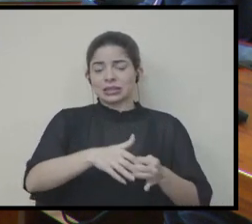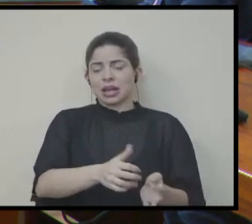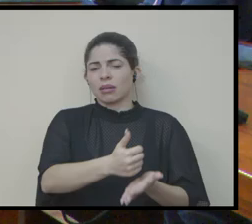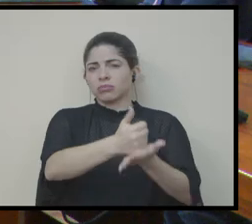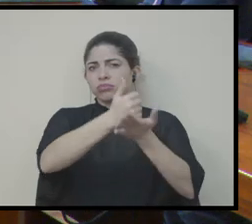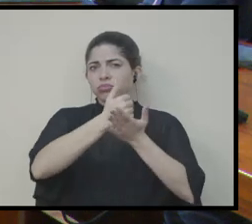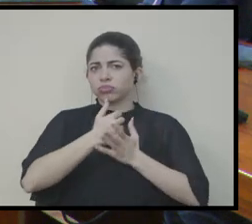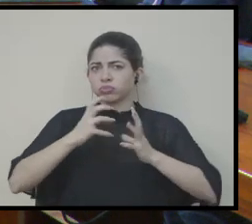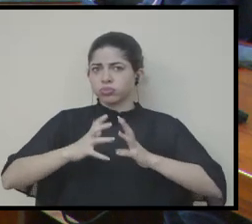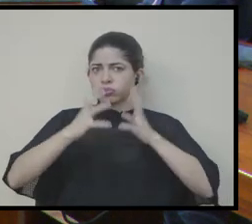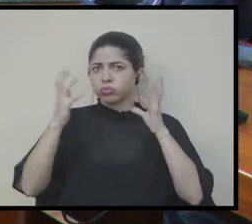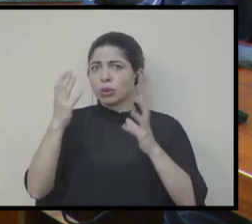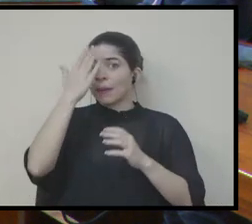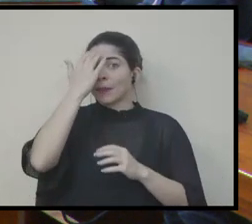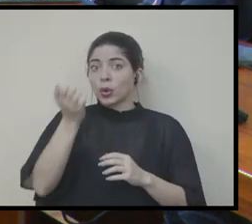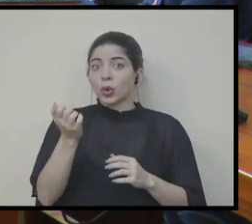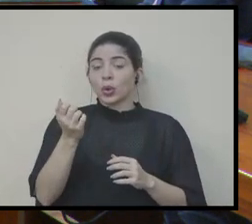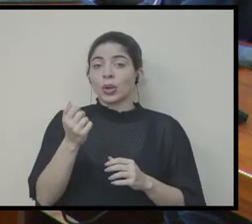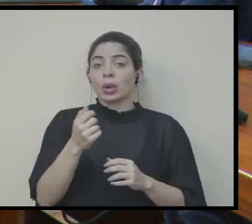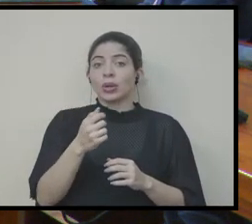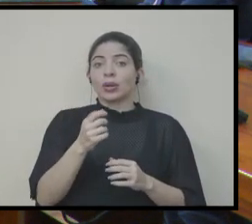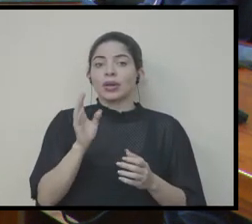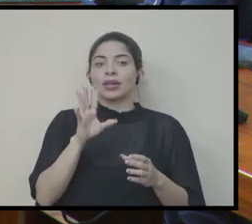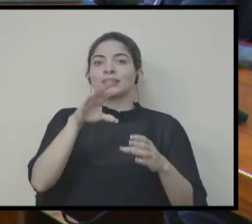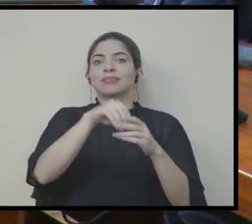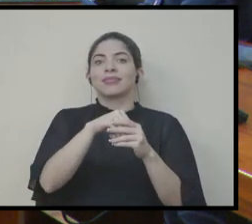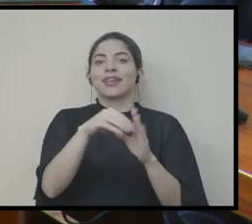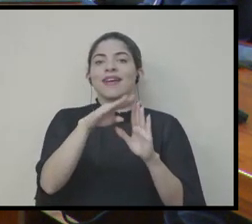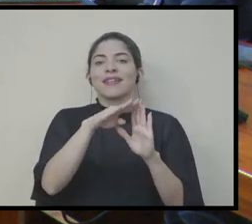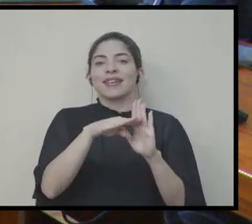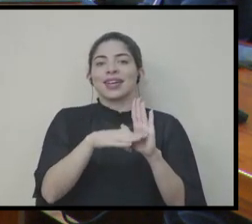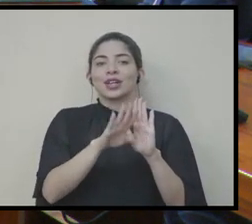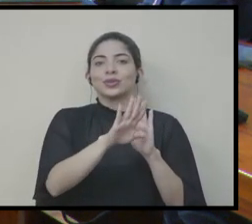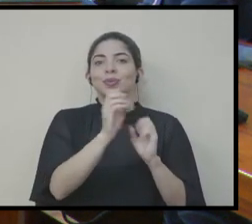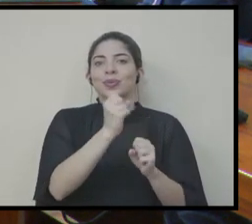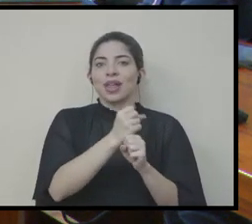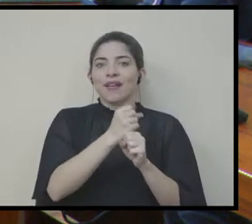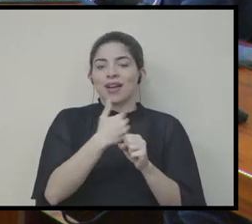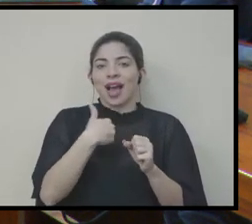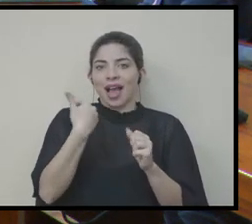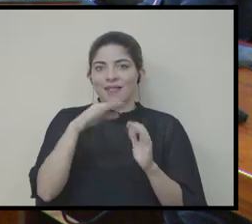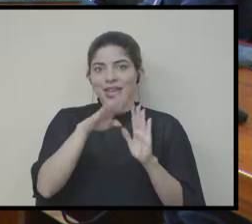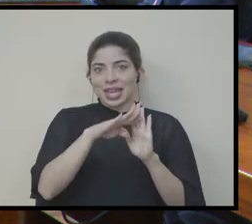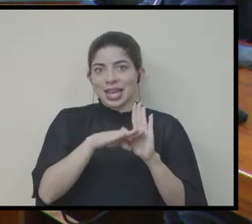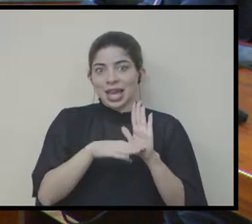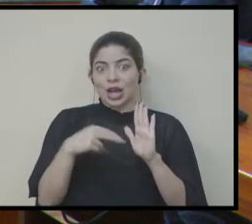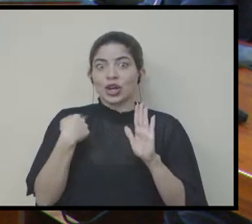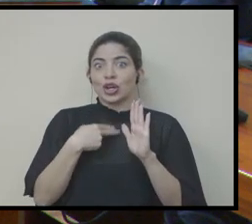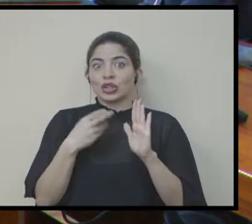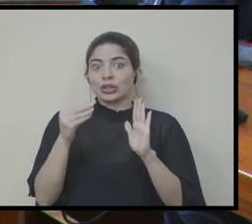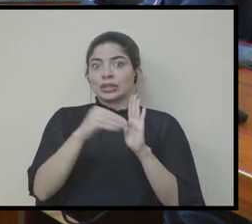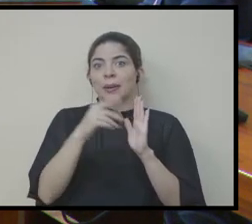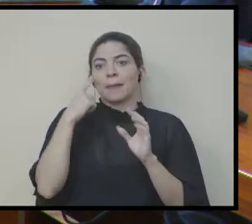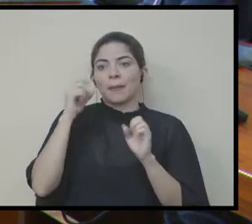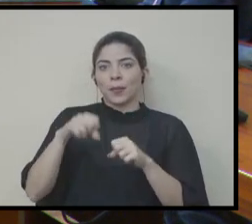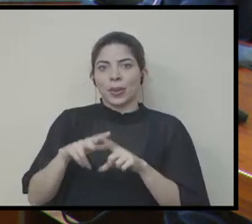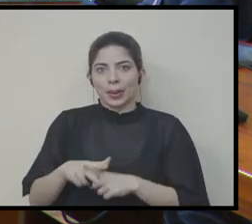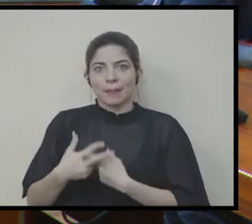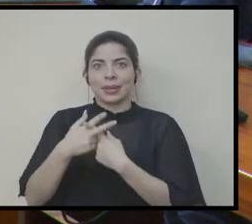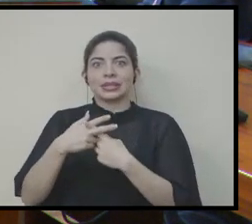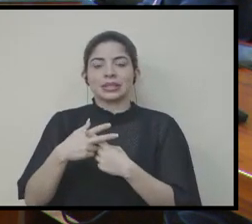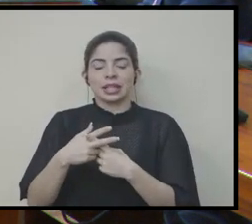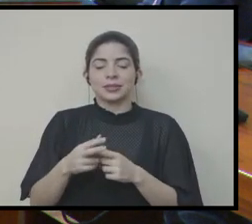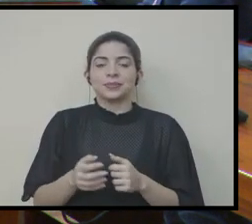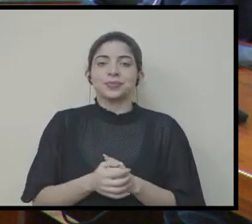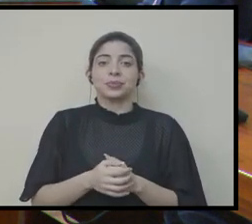ayudó muchísimo porque nos coló en la fila de trabajos que tenían, ¿verdad? Para nosotros lograr empezar.